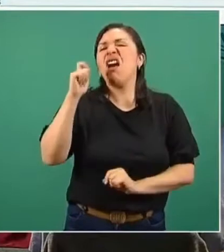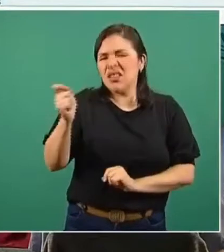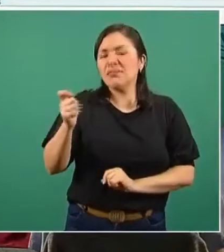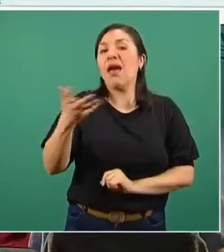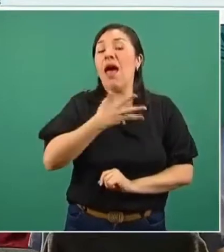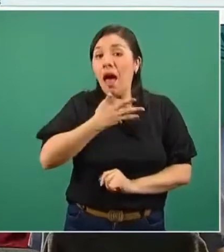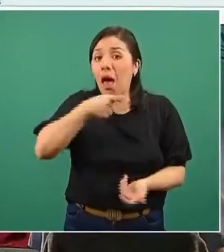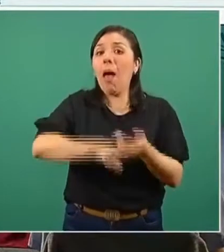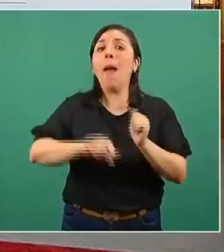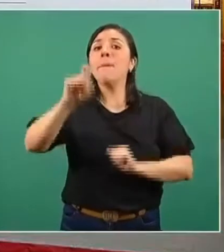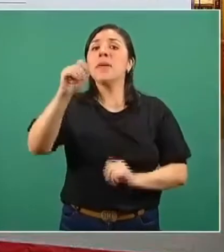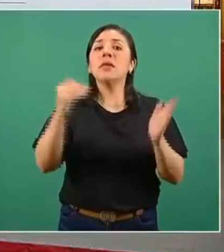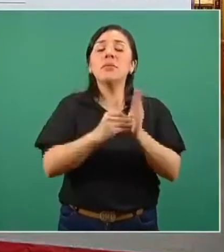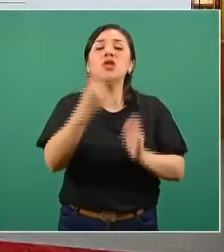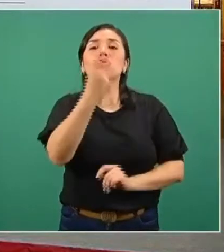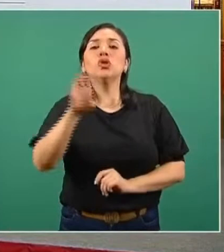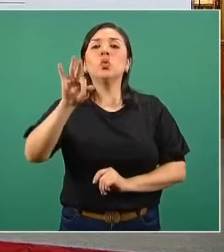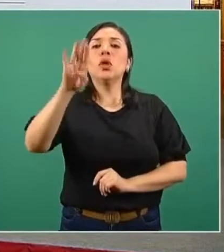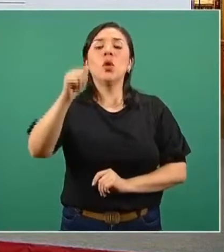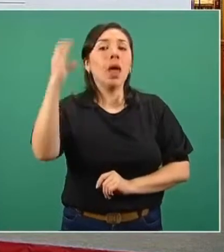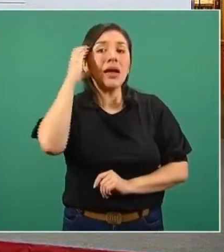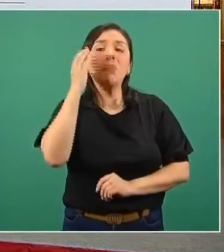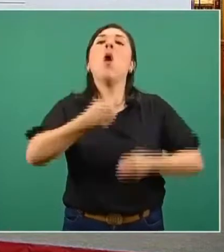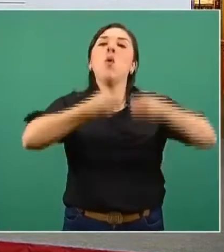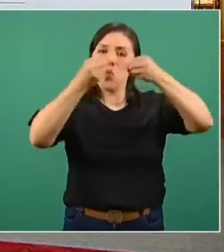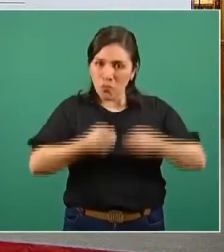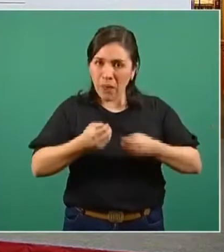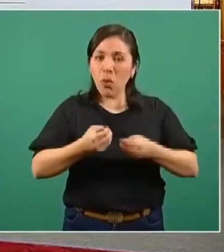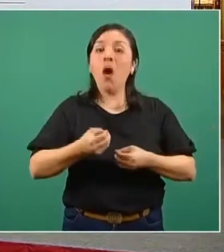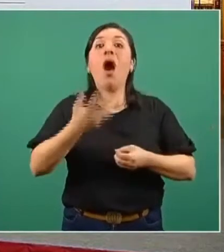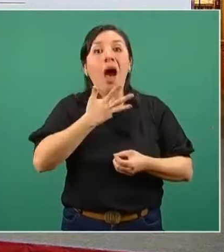hay 20.249 camas ocupadas de las